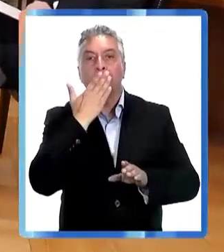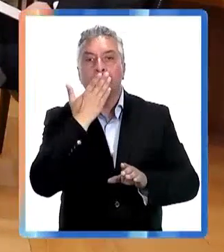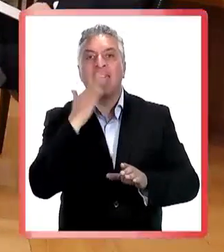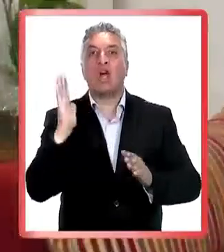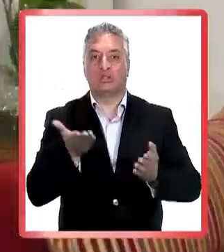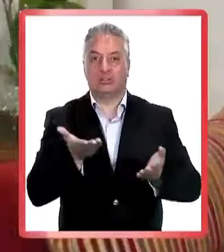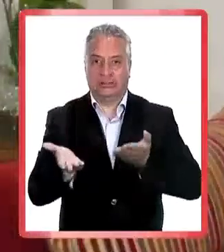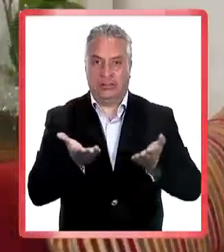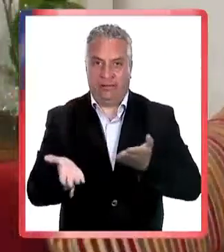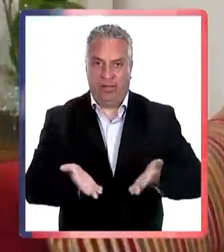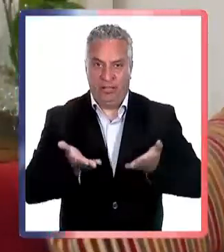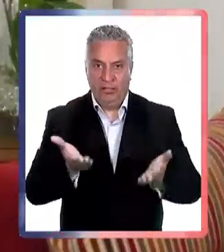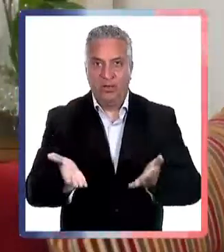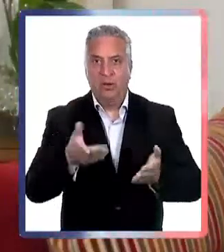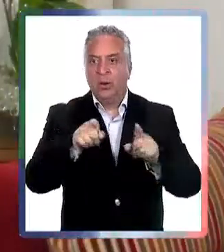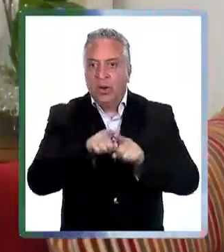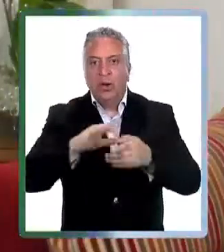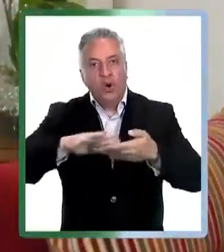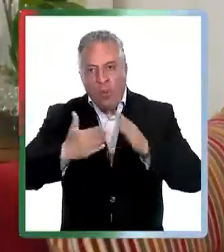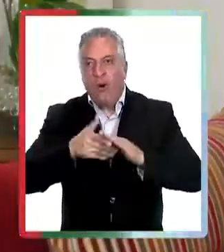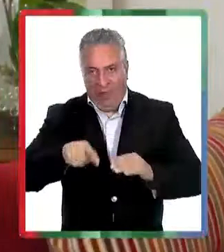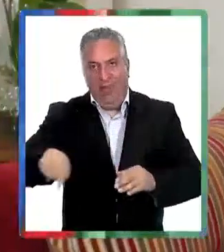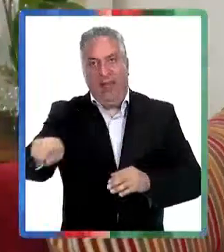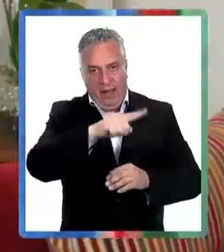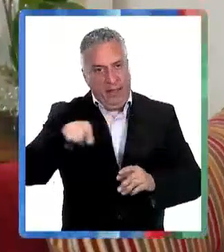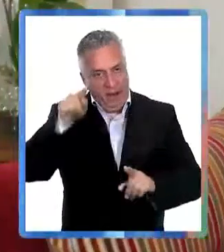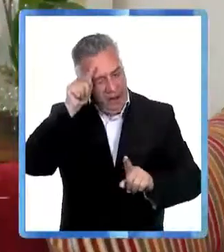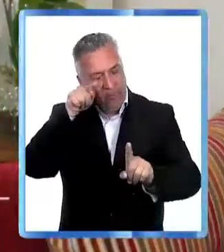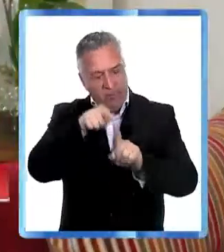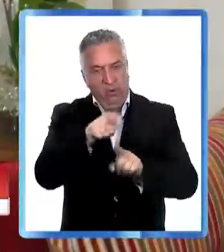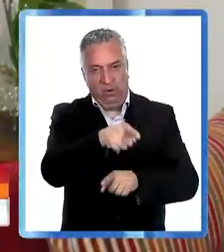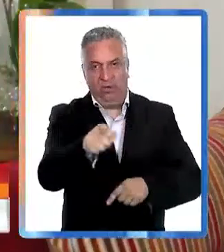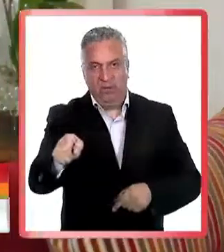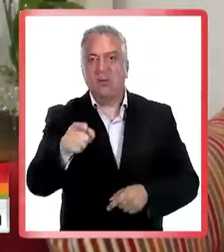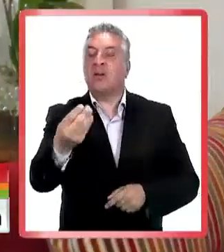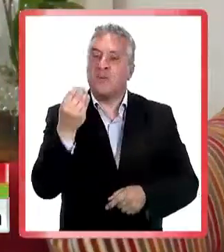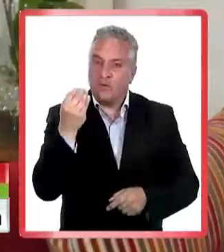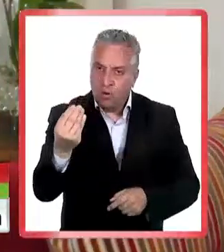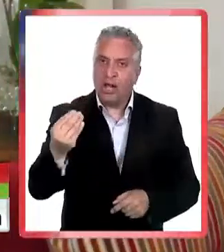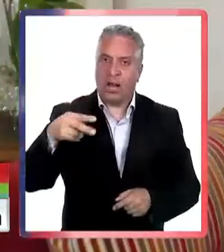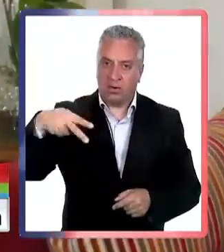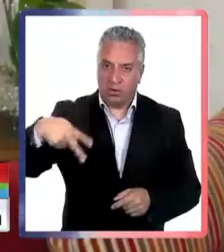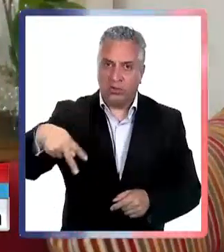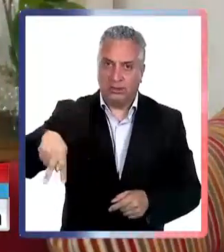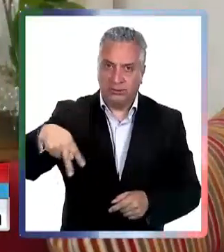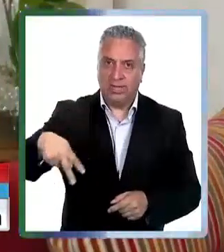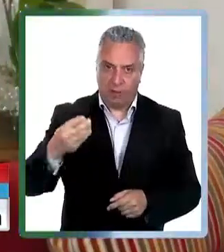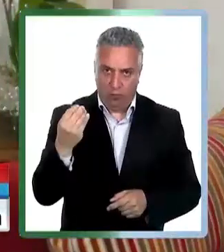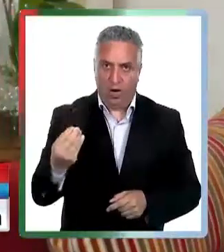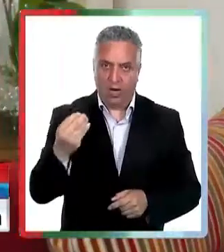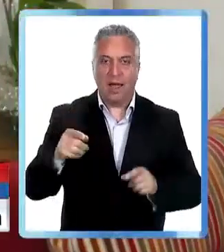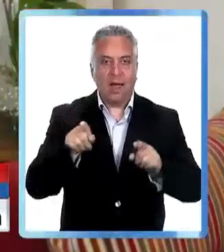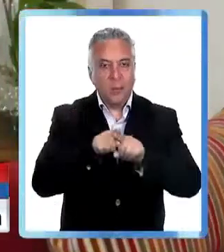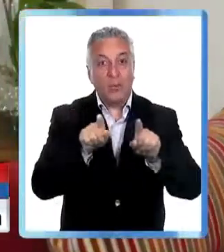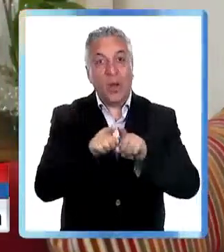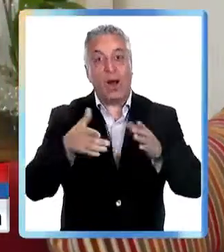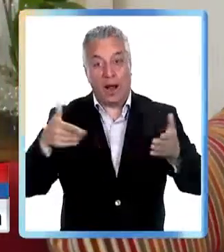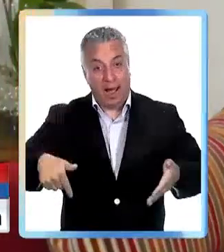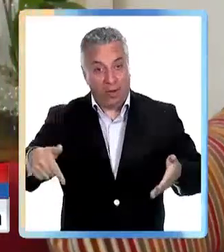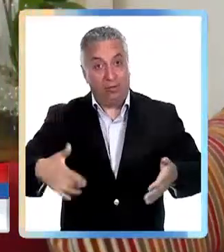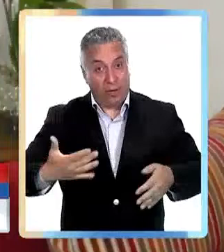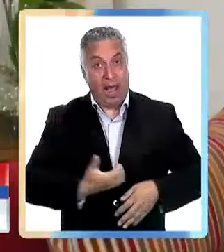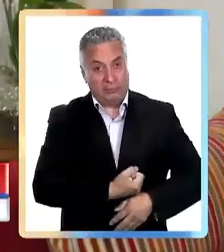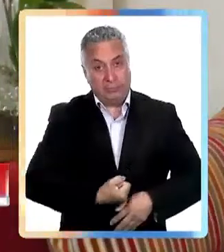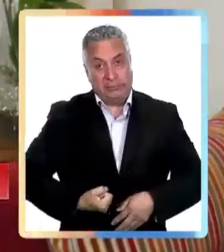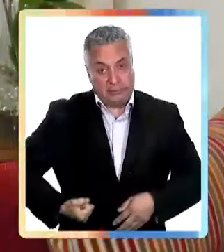mejores servicios para la comunidad. Yo creo que son buenas noticias en tiempos de, comillas,